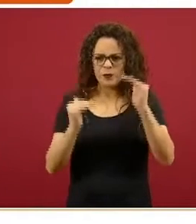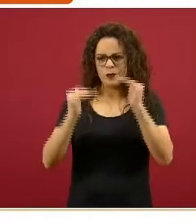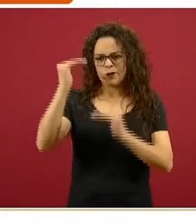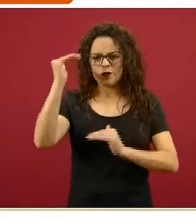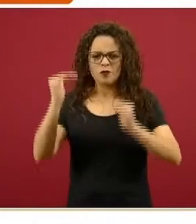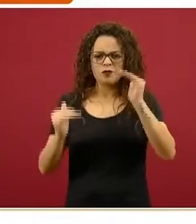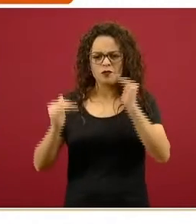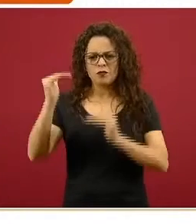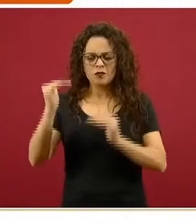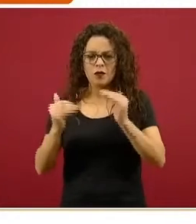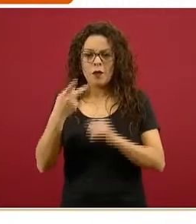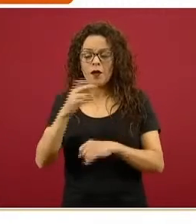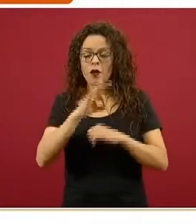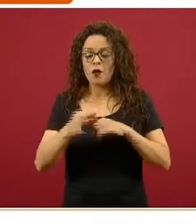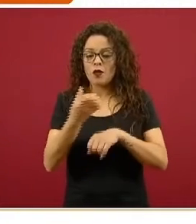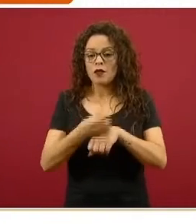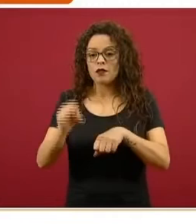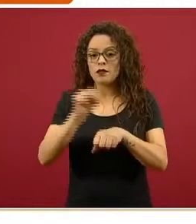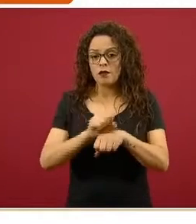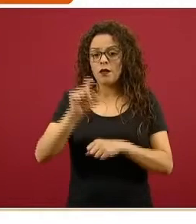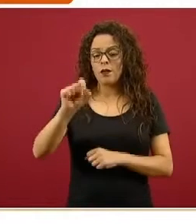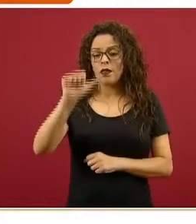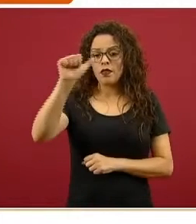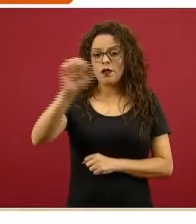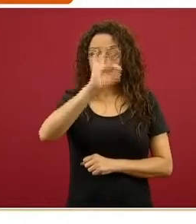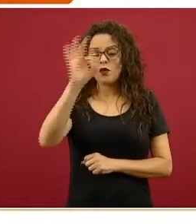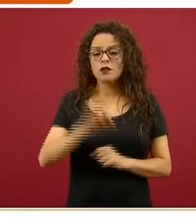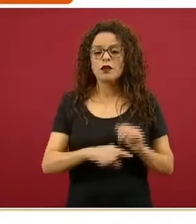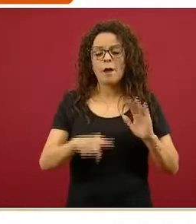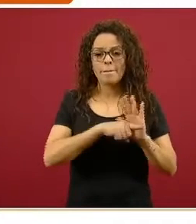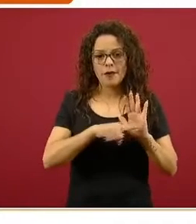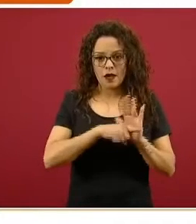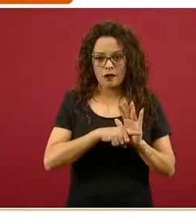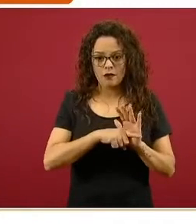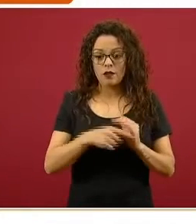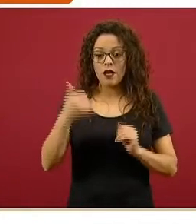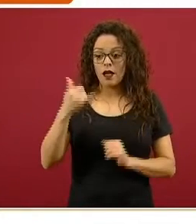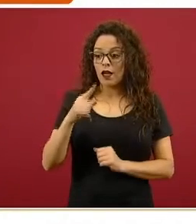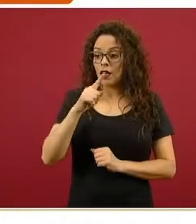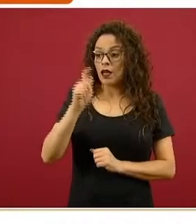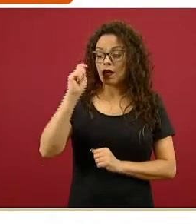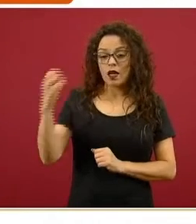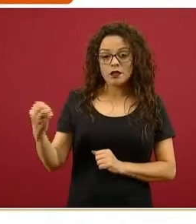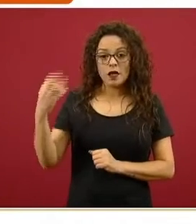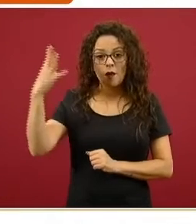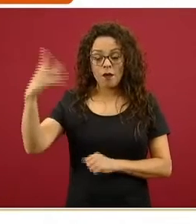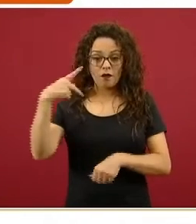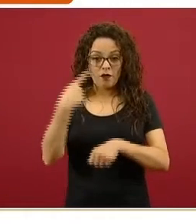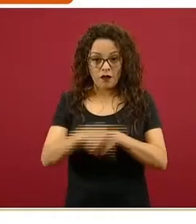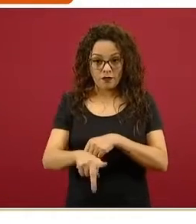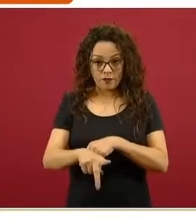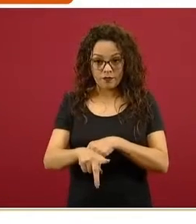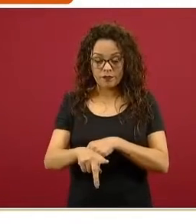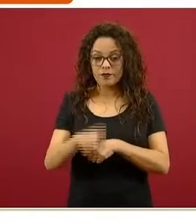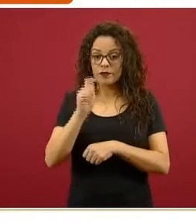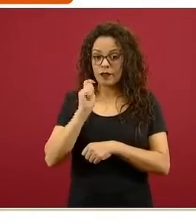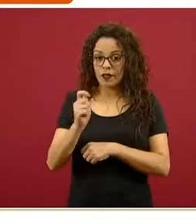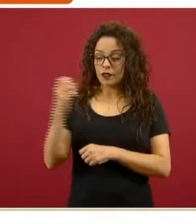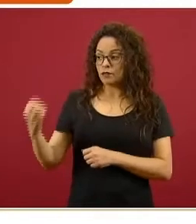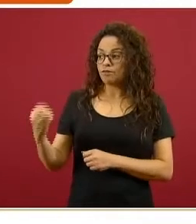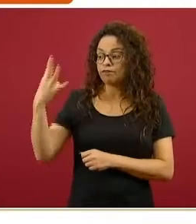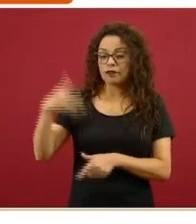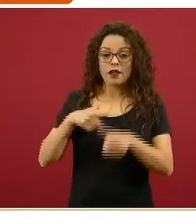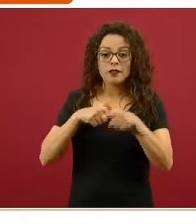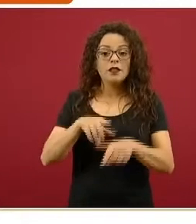en la última semana del menos 26%, y aunque está en un semáforo de riesgo vigente naranja, son los estados que, dada